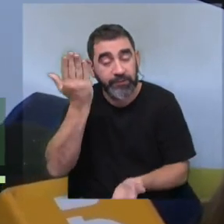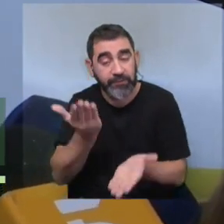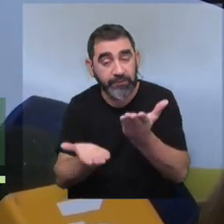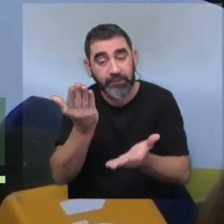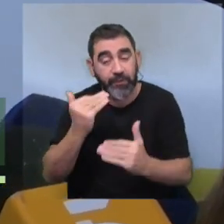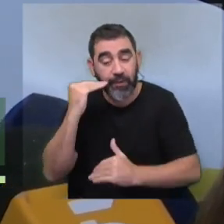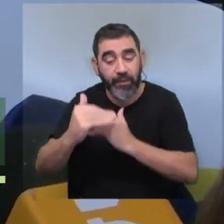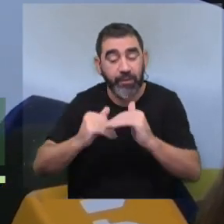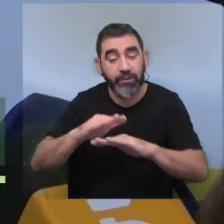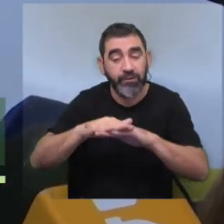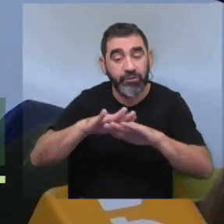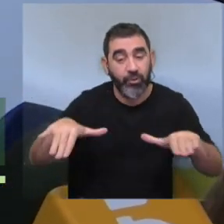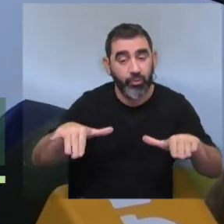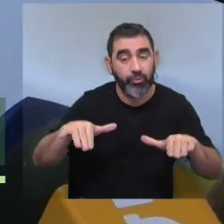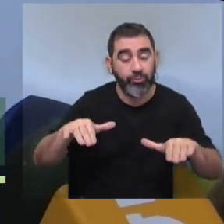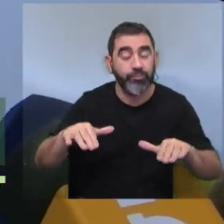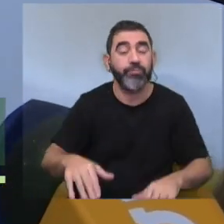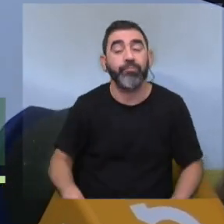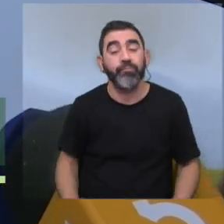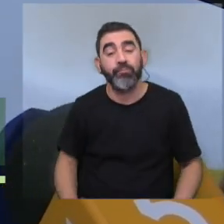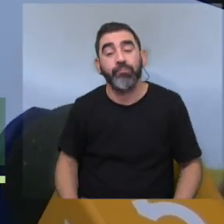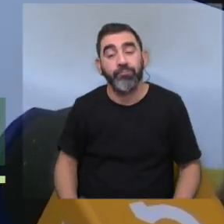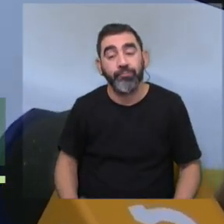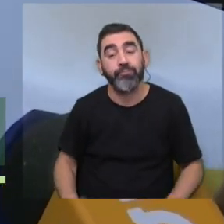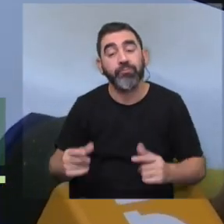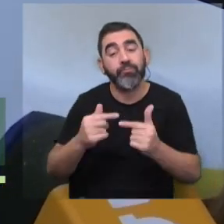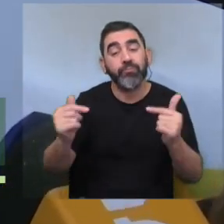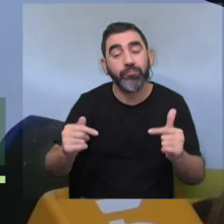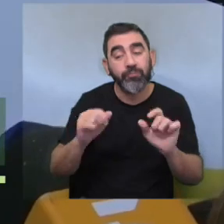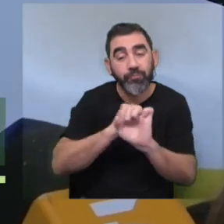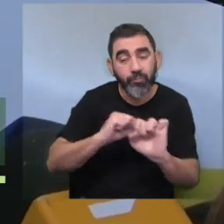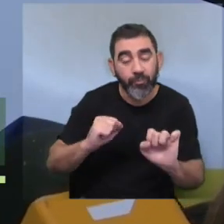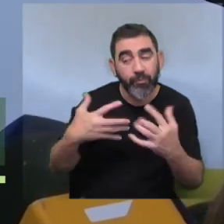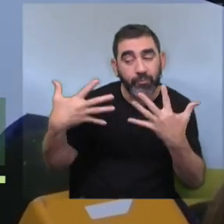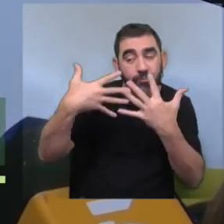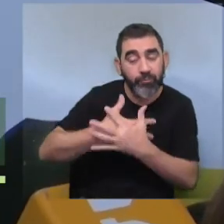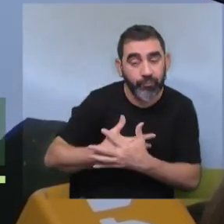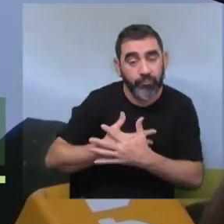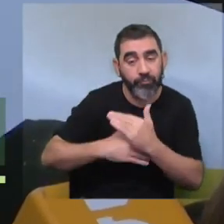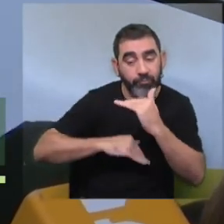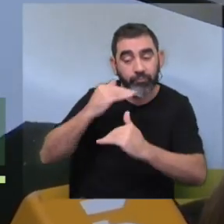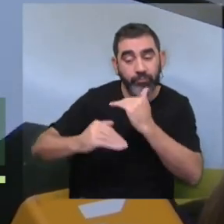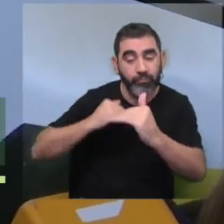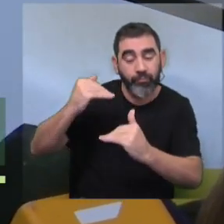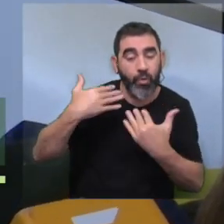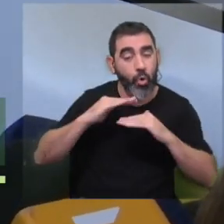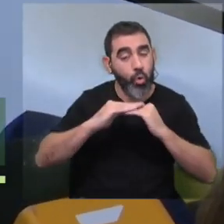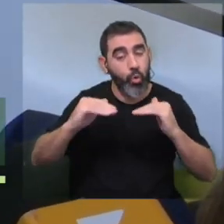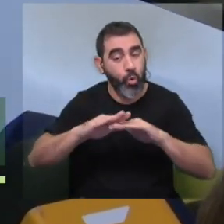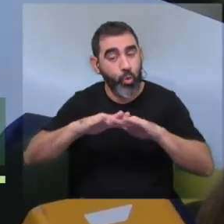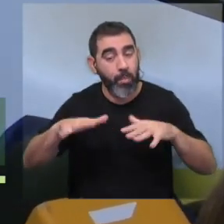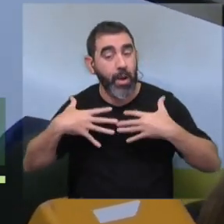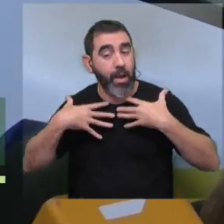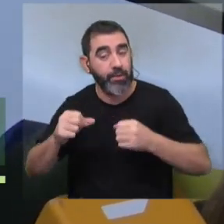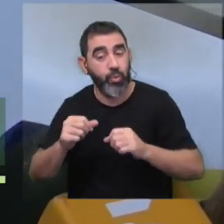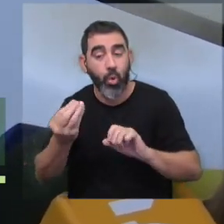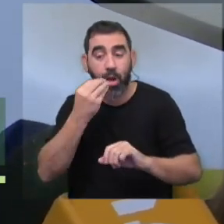desarrollo infantil en una perspectiva de largo plazo y los elementos que pueden afectar este al desarrollo infantil a la salud y